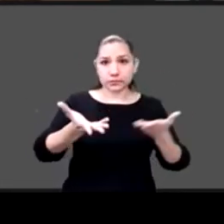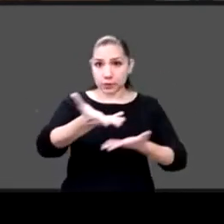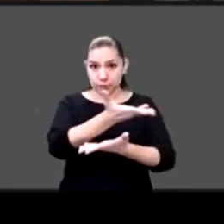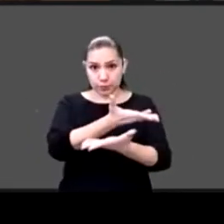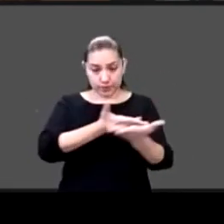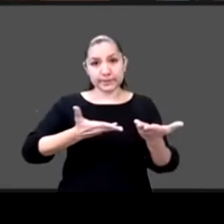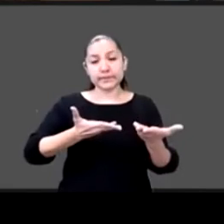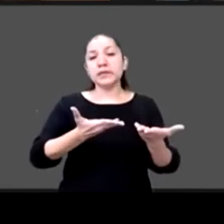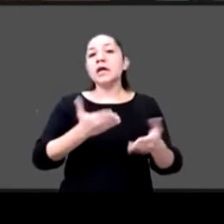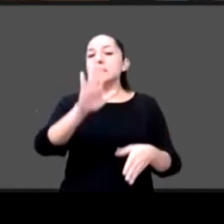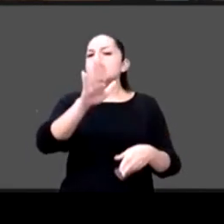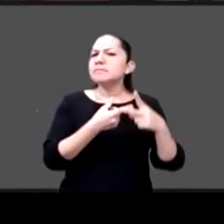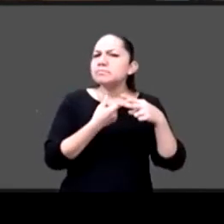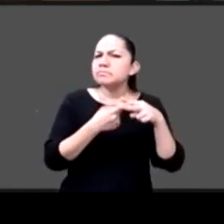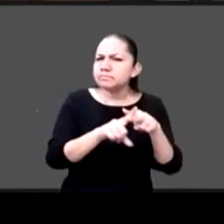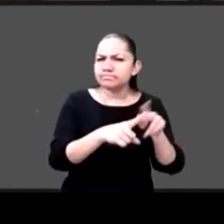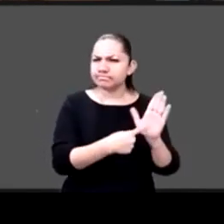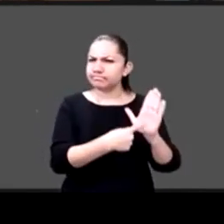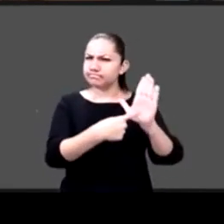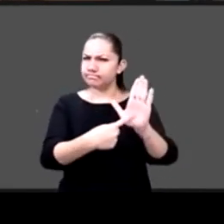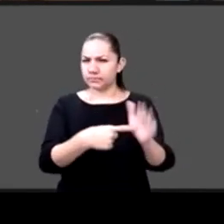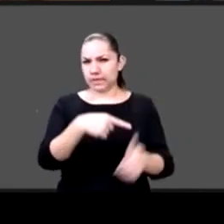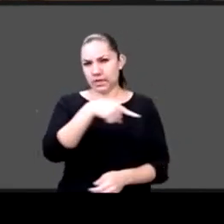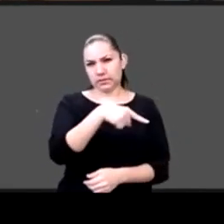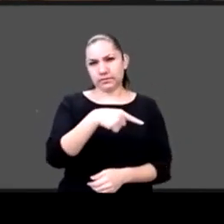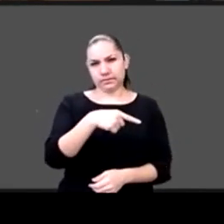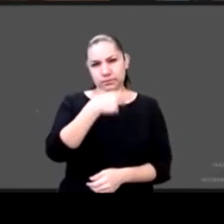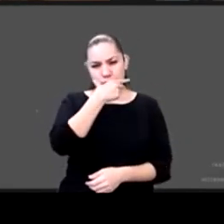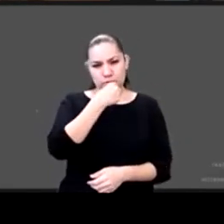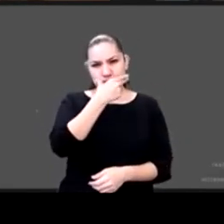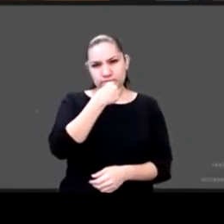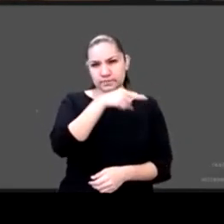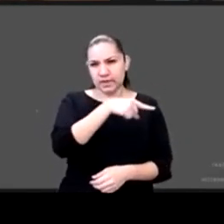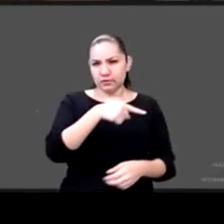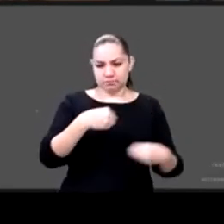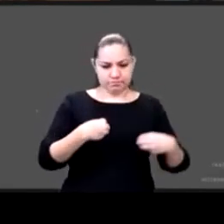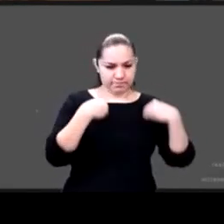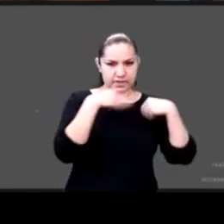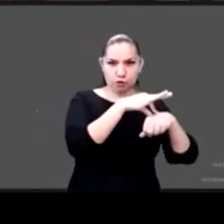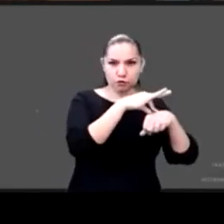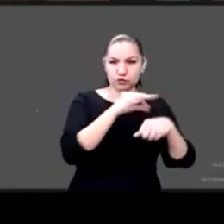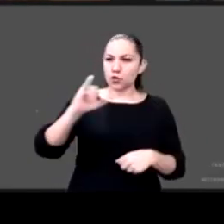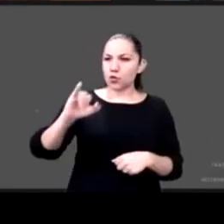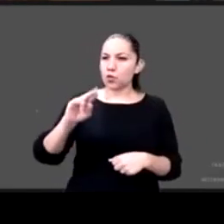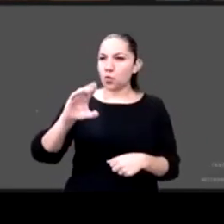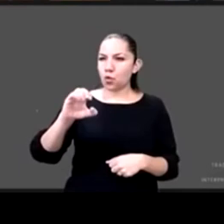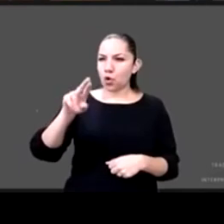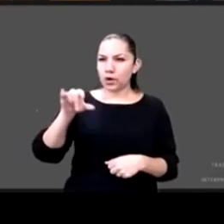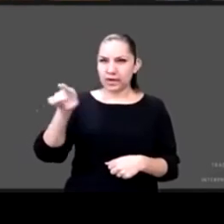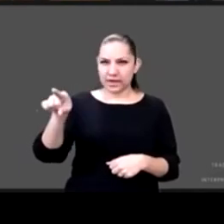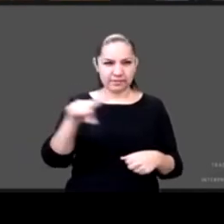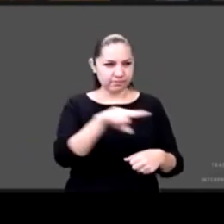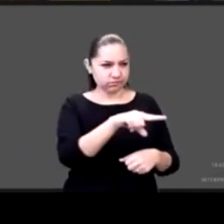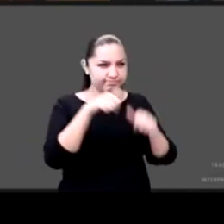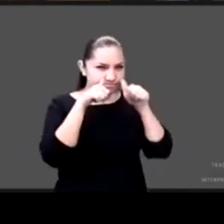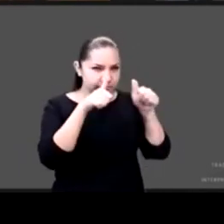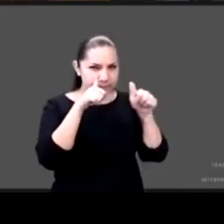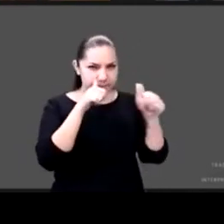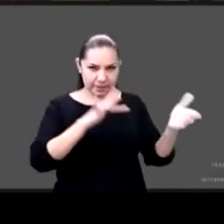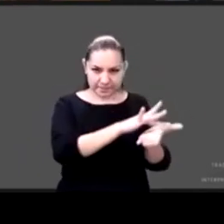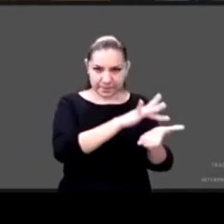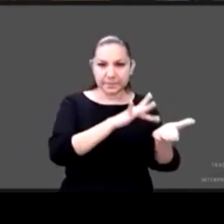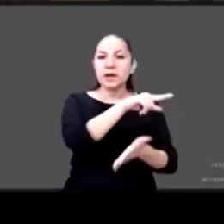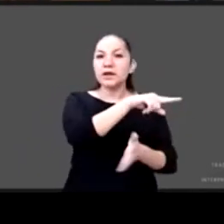chico de la población que atiende Juconi, y entonces vamos a escuchar el audio y después seguimos nuestro conversatorio